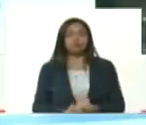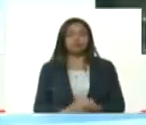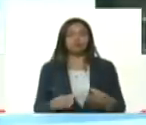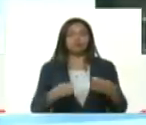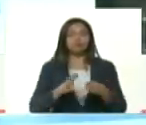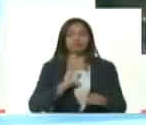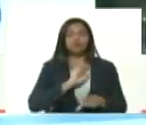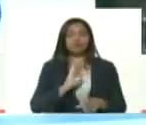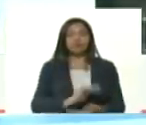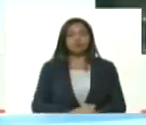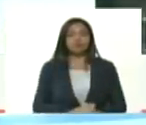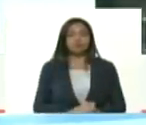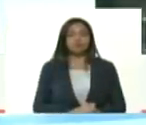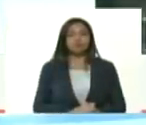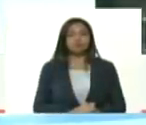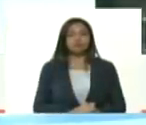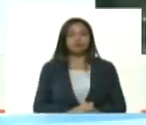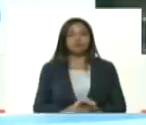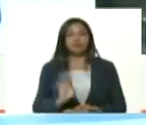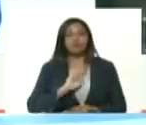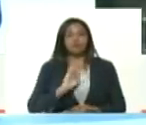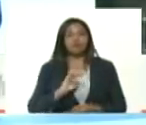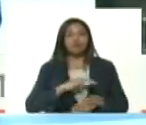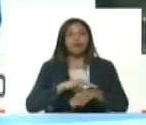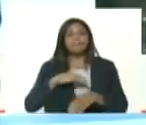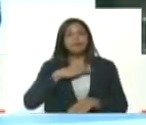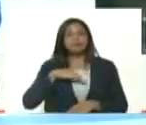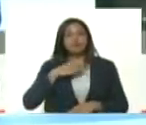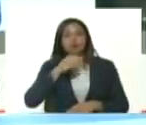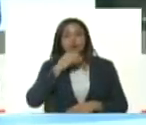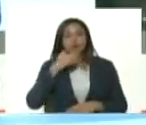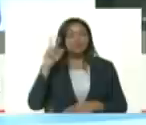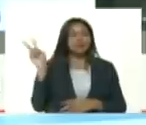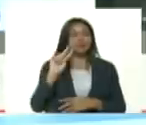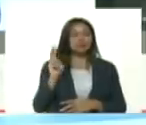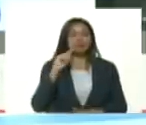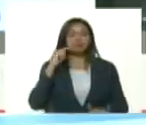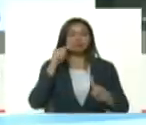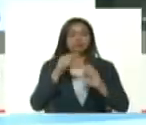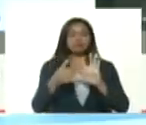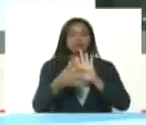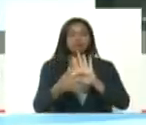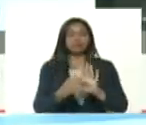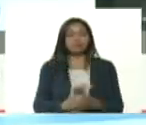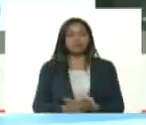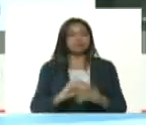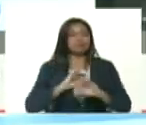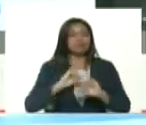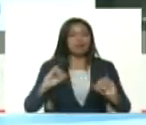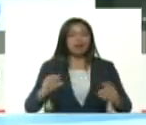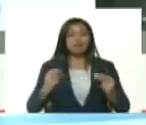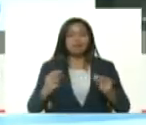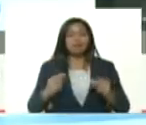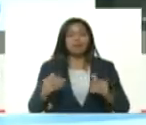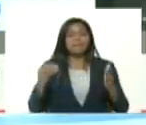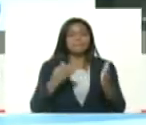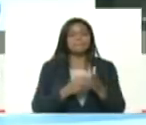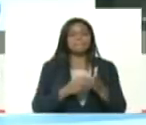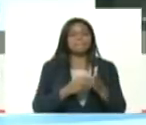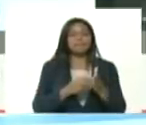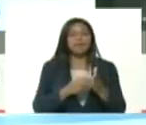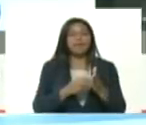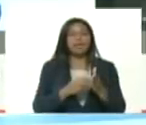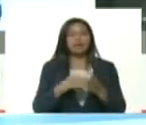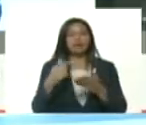BRICOC, en el marco de la Misión Venezuela Bella. Aquí están, ya tenemos activadas 1000 BRICOC